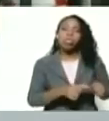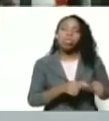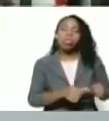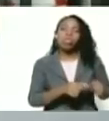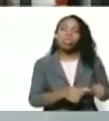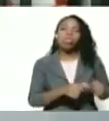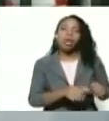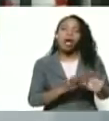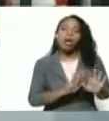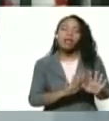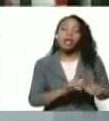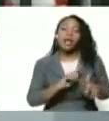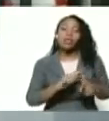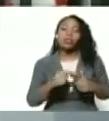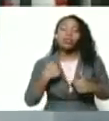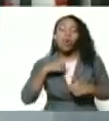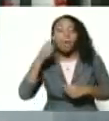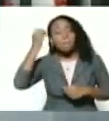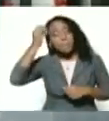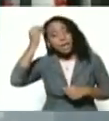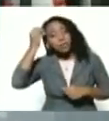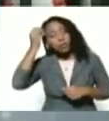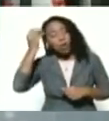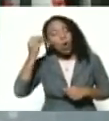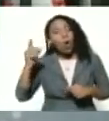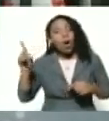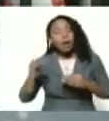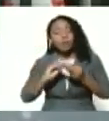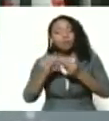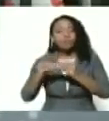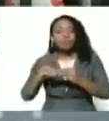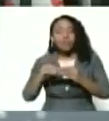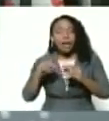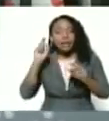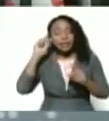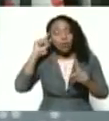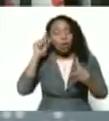ellos. Creo que el tema de la meta de los comités de hogares de la patria